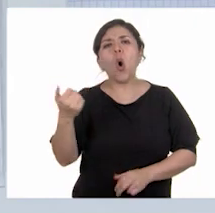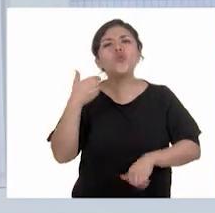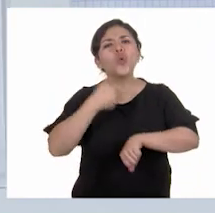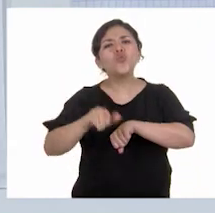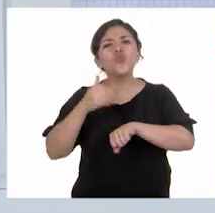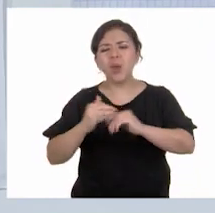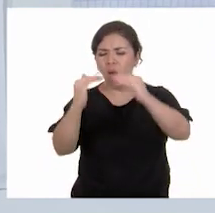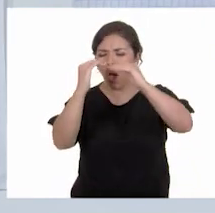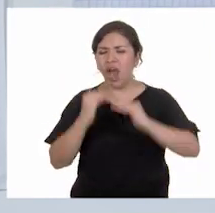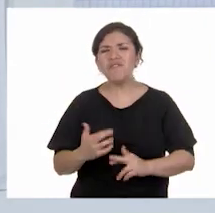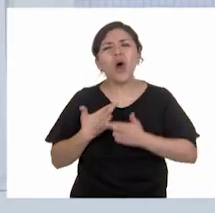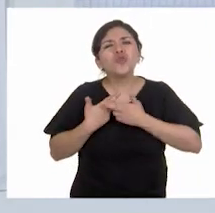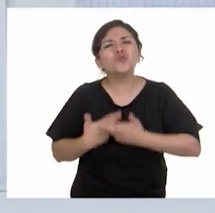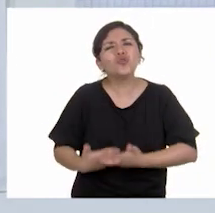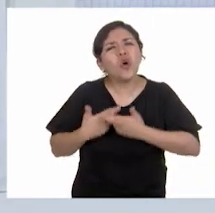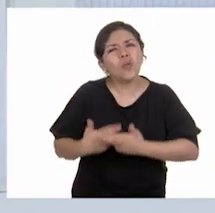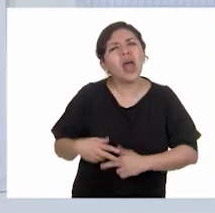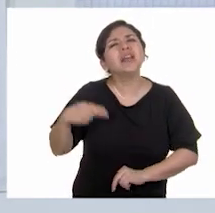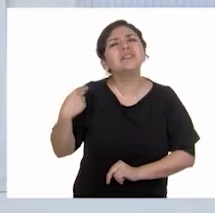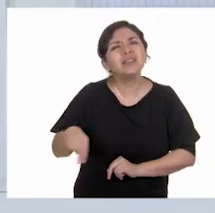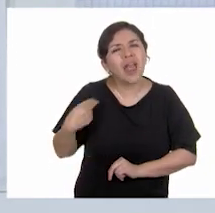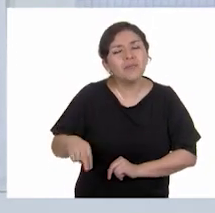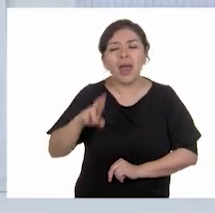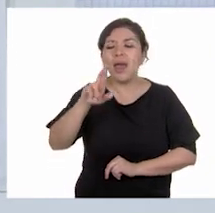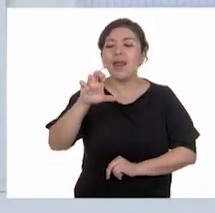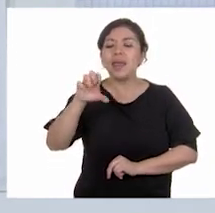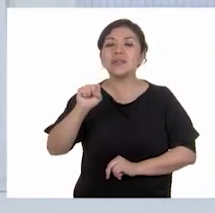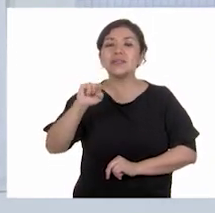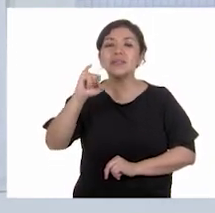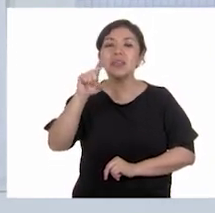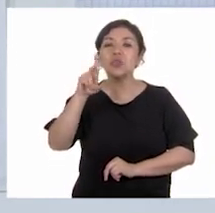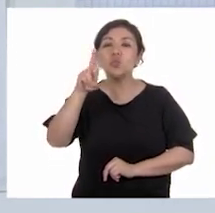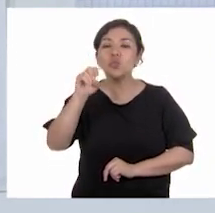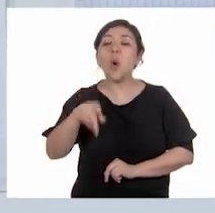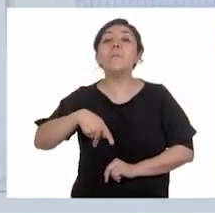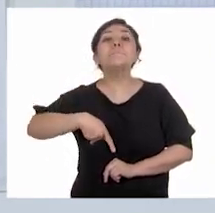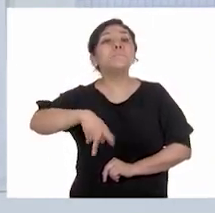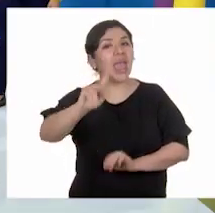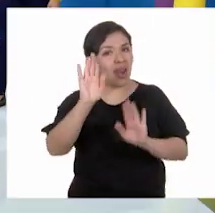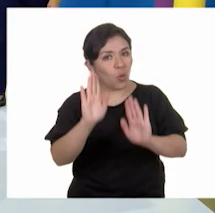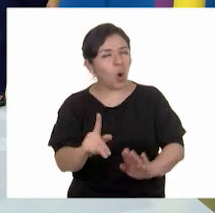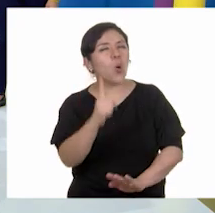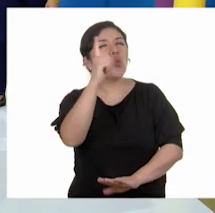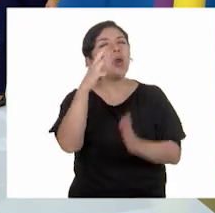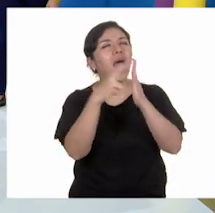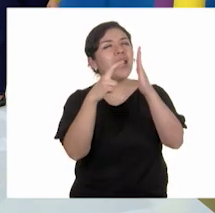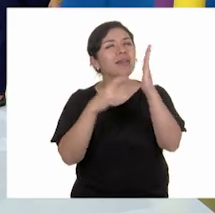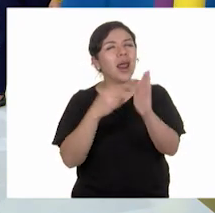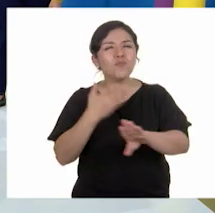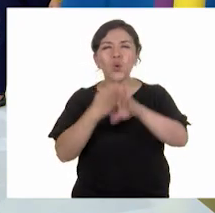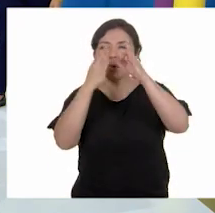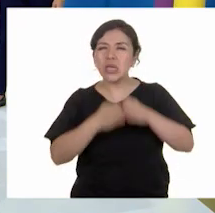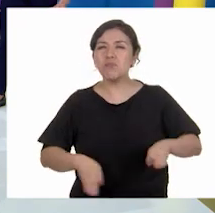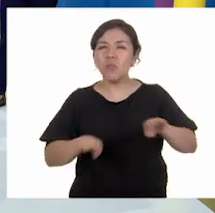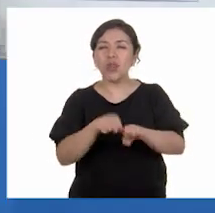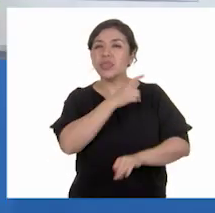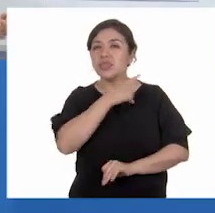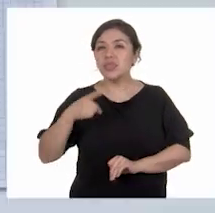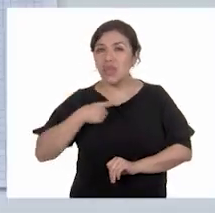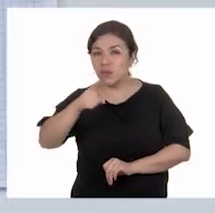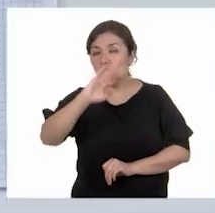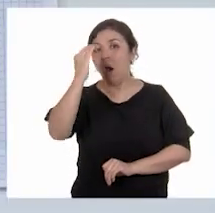queda en la parte de abajo se llama residuo. Pero hay una regla importantísima que debemos de